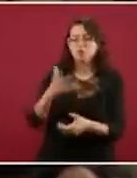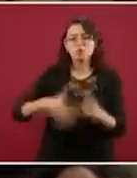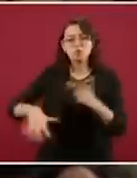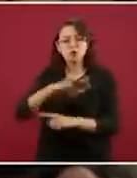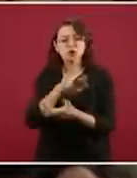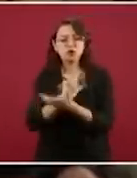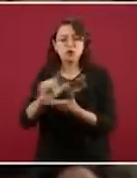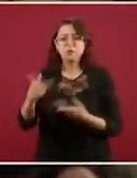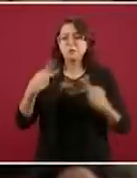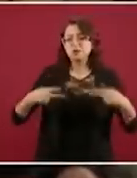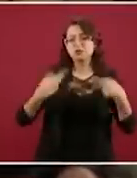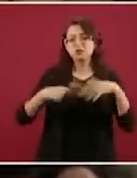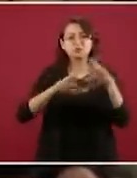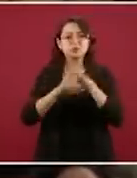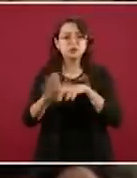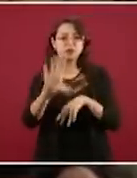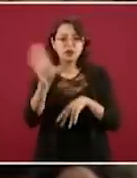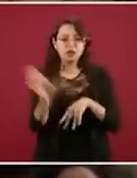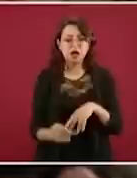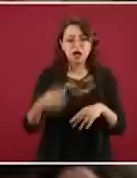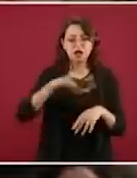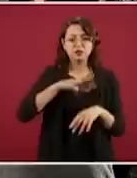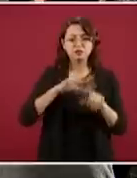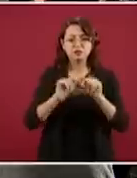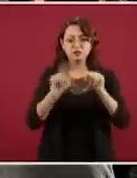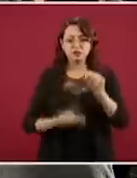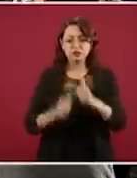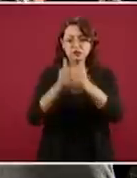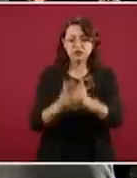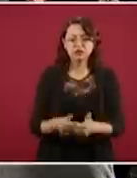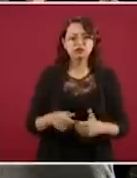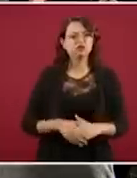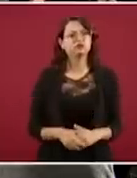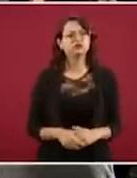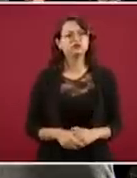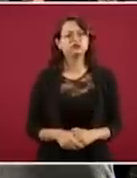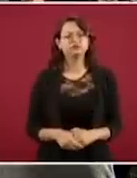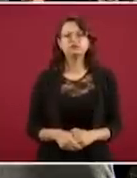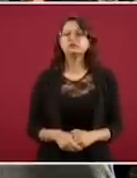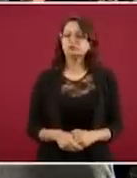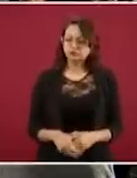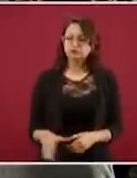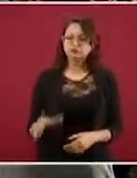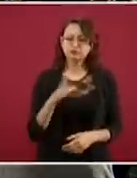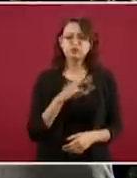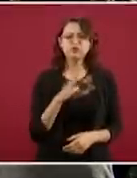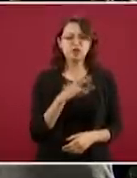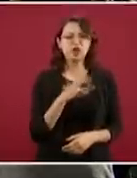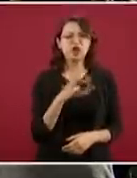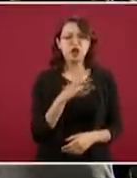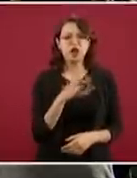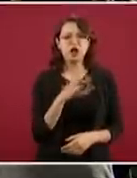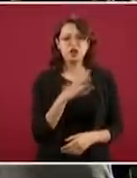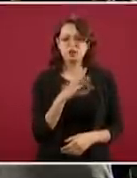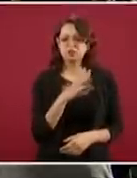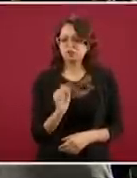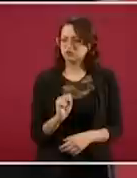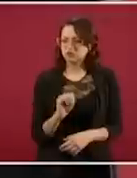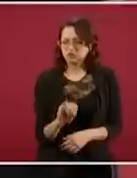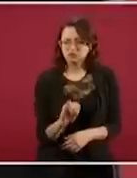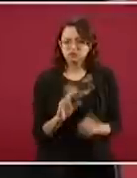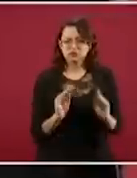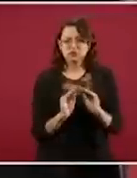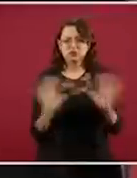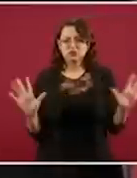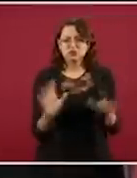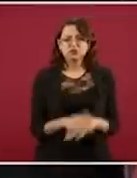a inmigrantes africanos que se encuentran en nuestro territorio? Lo estamos haciendo. Lo estamos haciendo y desde luego